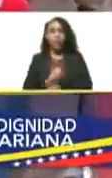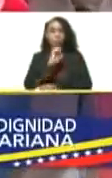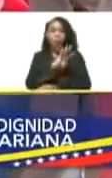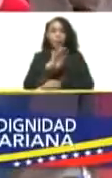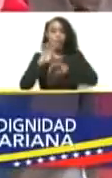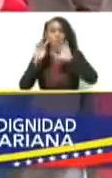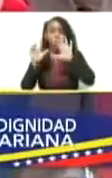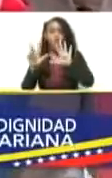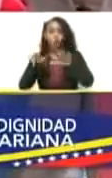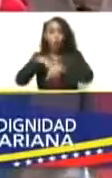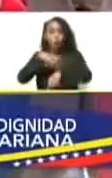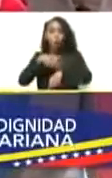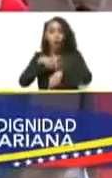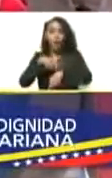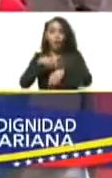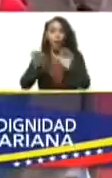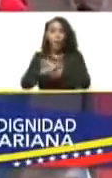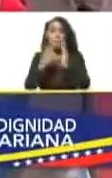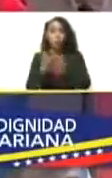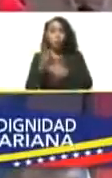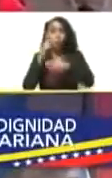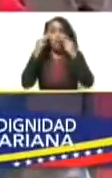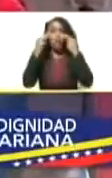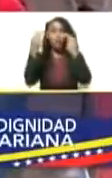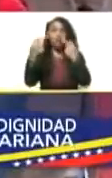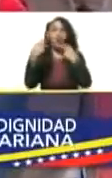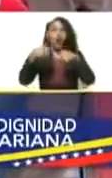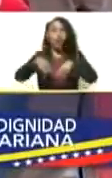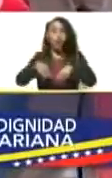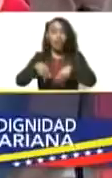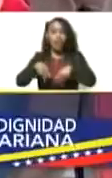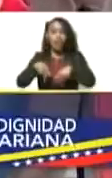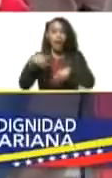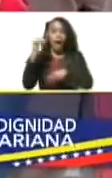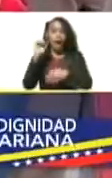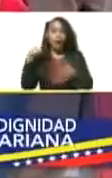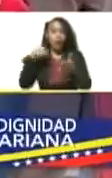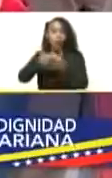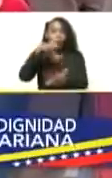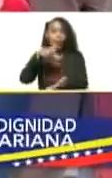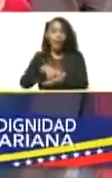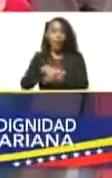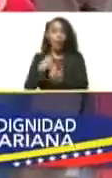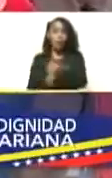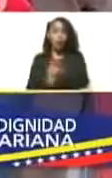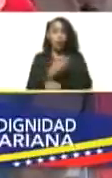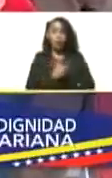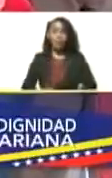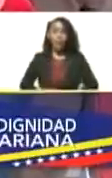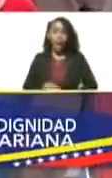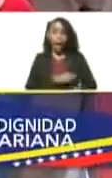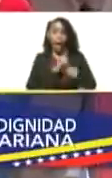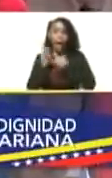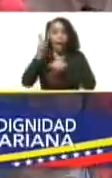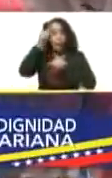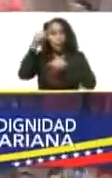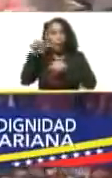se enteró que en Venezuela había un golpe de Estado. Hermano presidente, así como ese